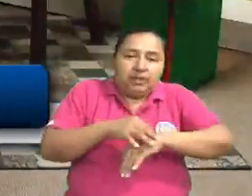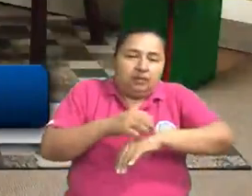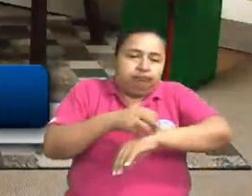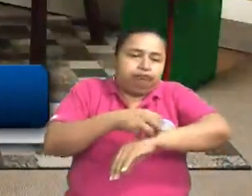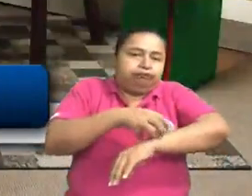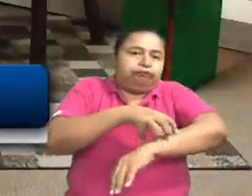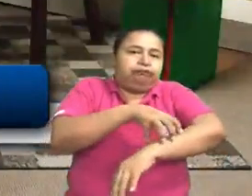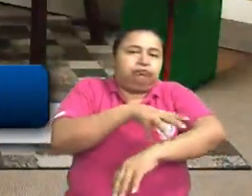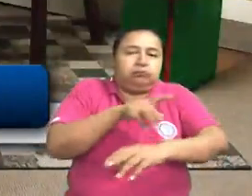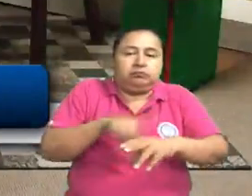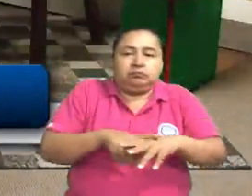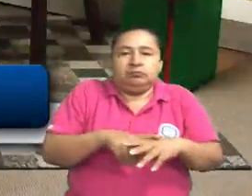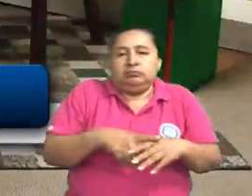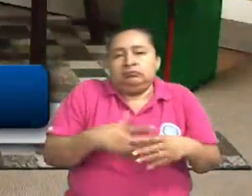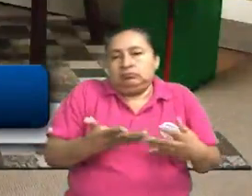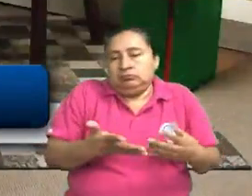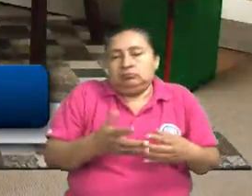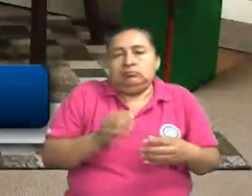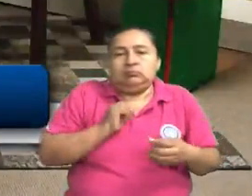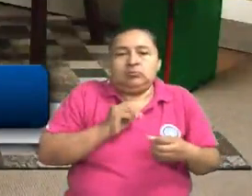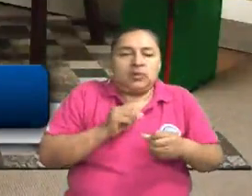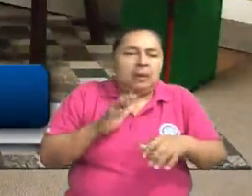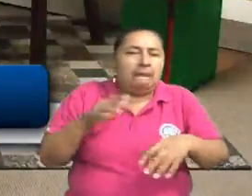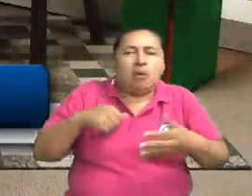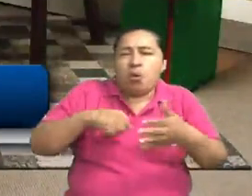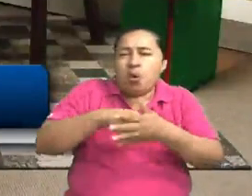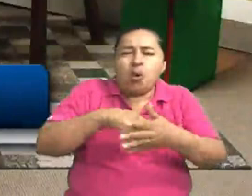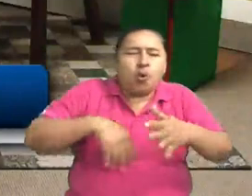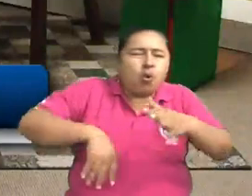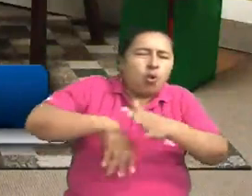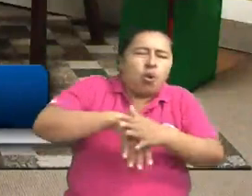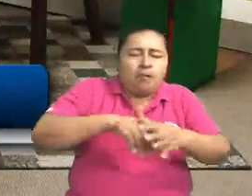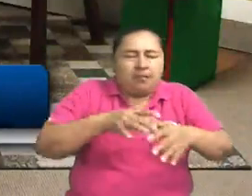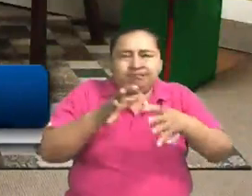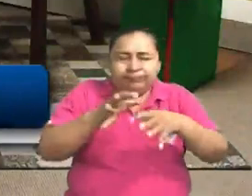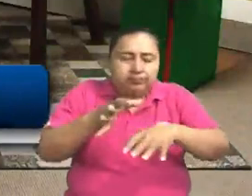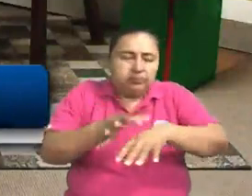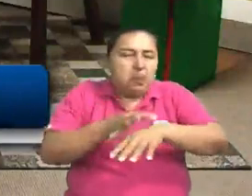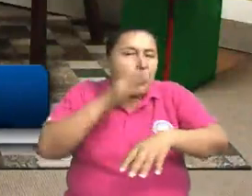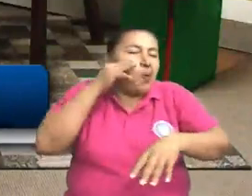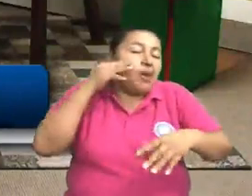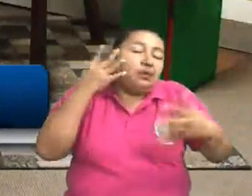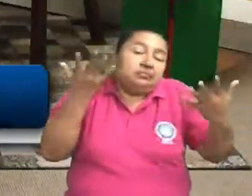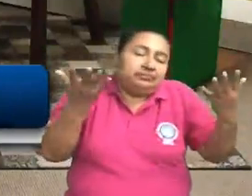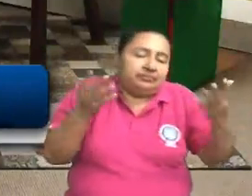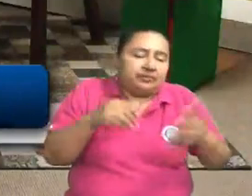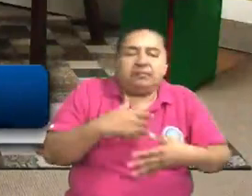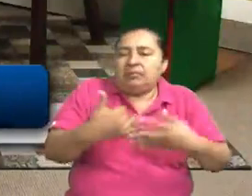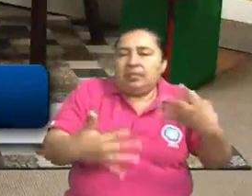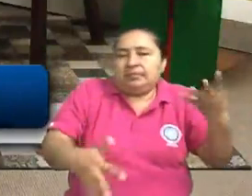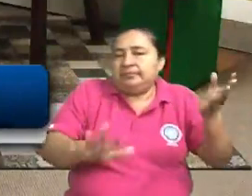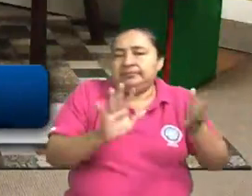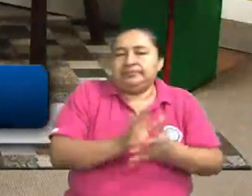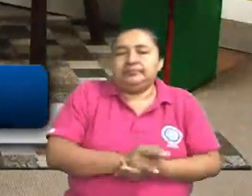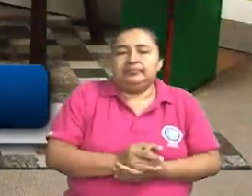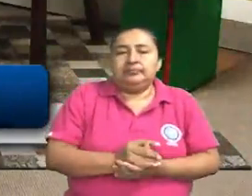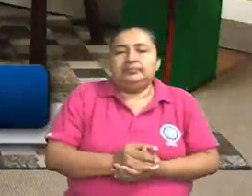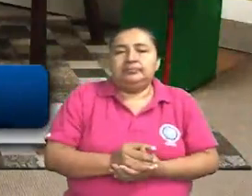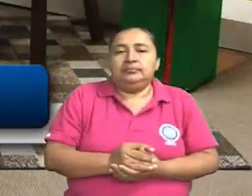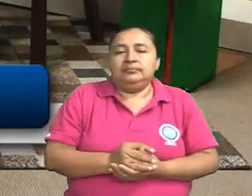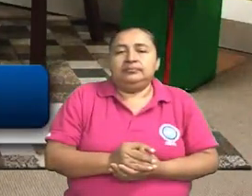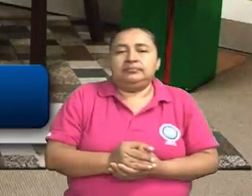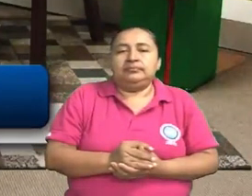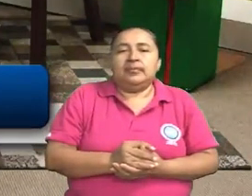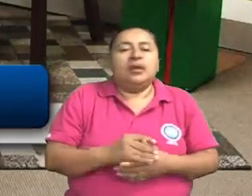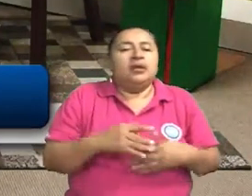osteomioartritis, para las contusiones, para, en fin. Entonces, es una enorme